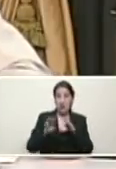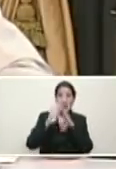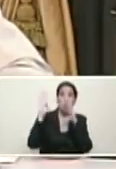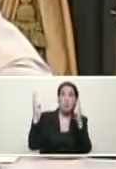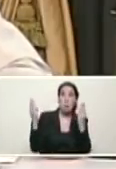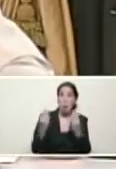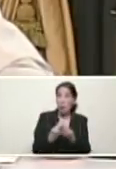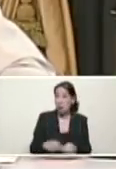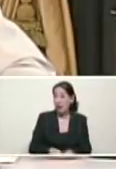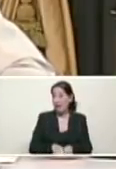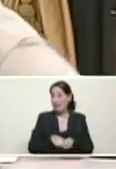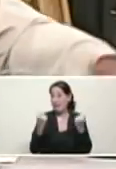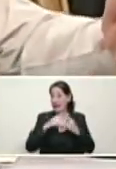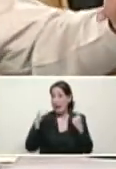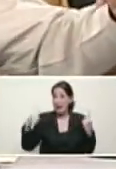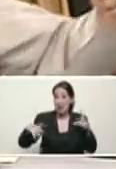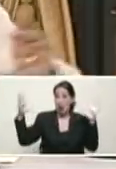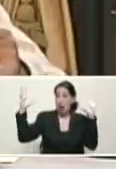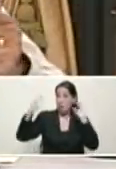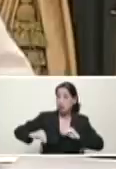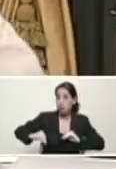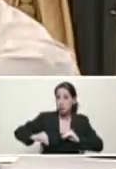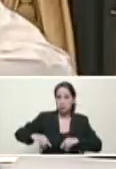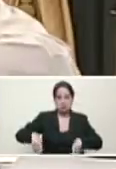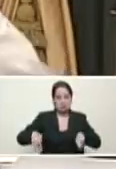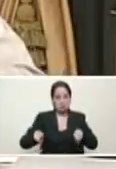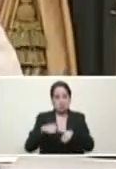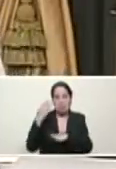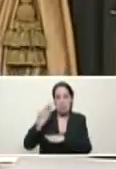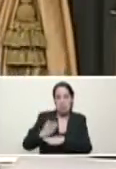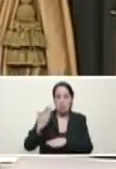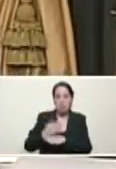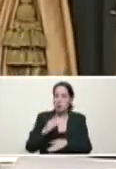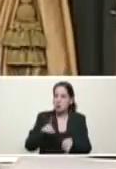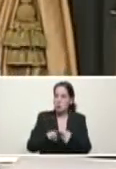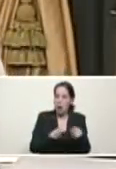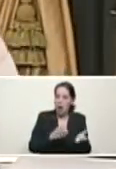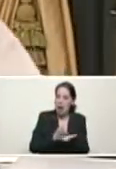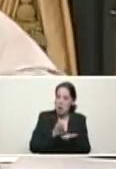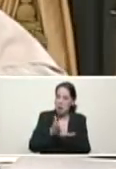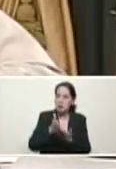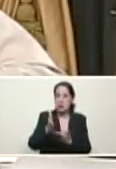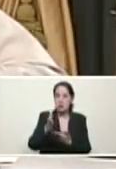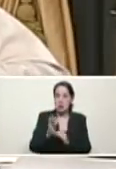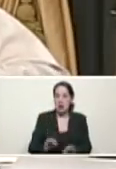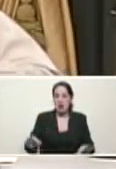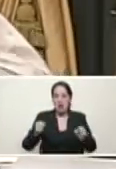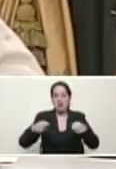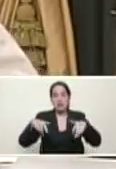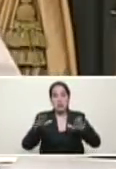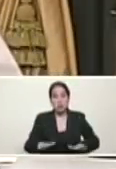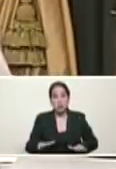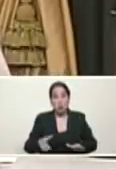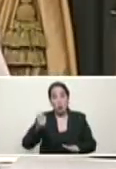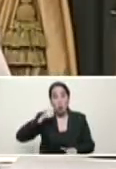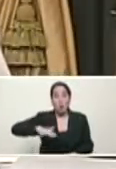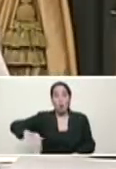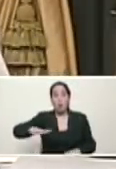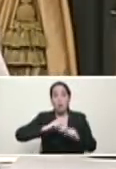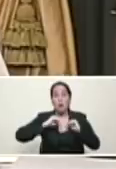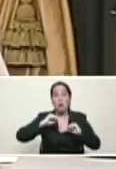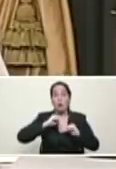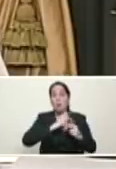allí, a oscura, seguimos avanzando cuando nos tocó avanzar y nadie se detuvo como hace un pueblo valiente,